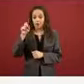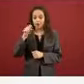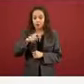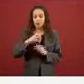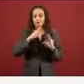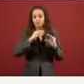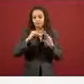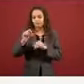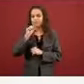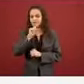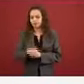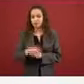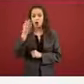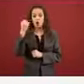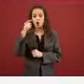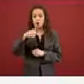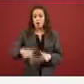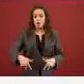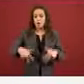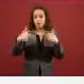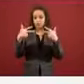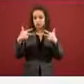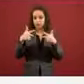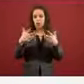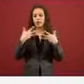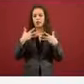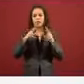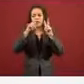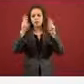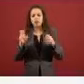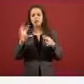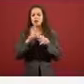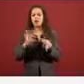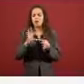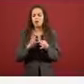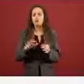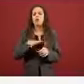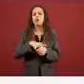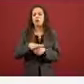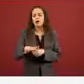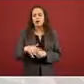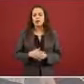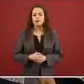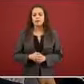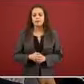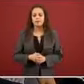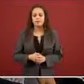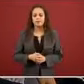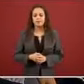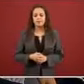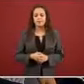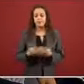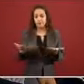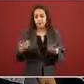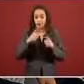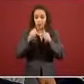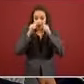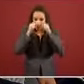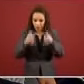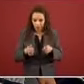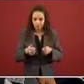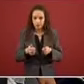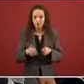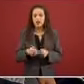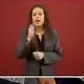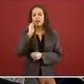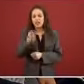realizado 9 videoconferencias en donde hemos tocado temas relacionados con cómo atender, qué es el coronavirus, cómo